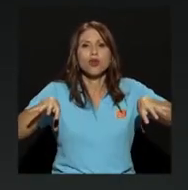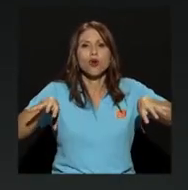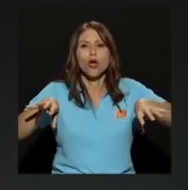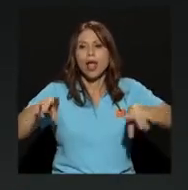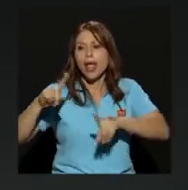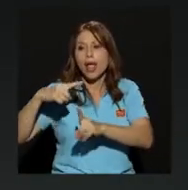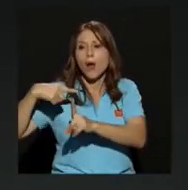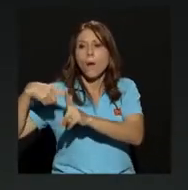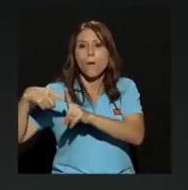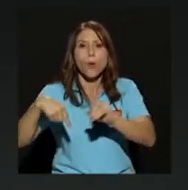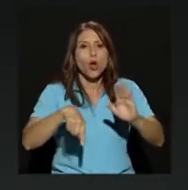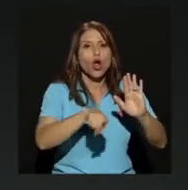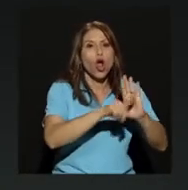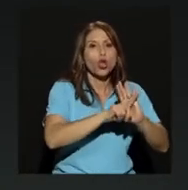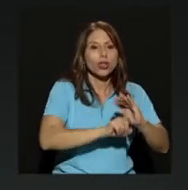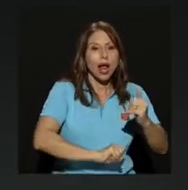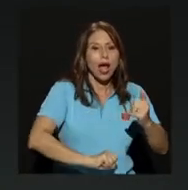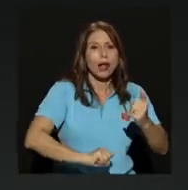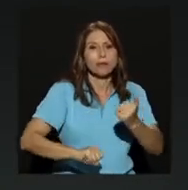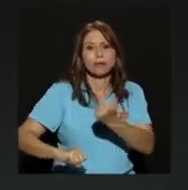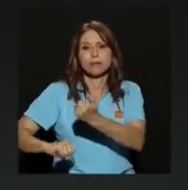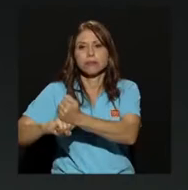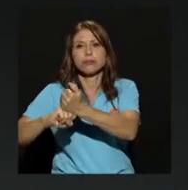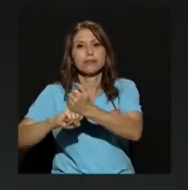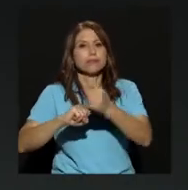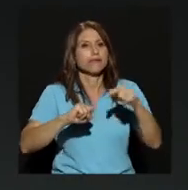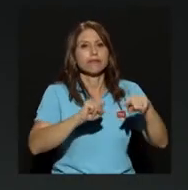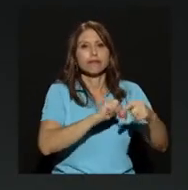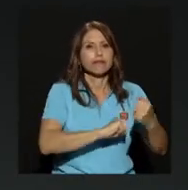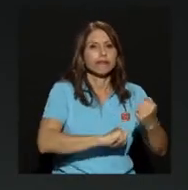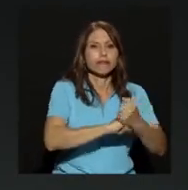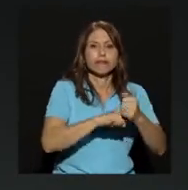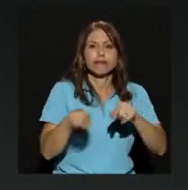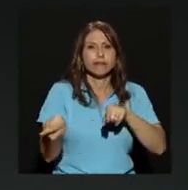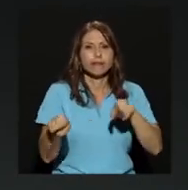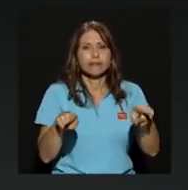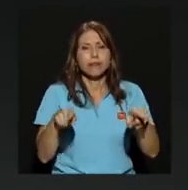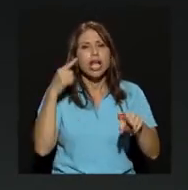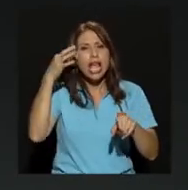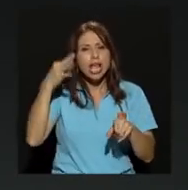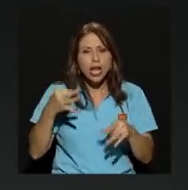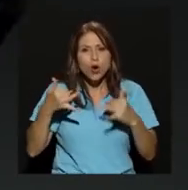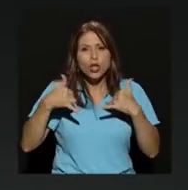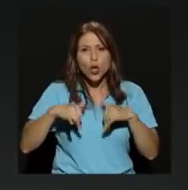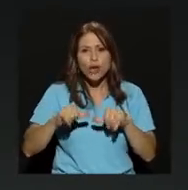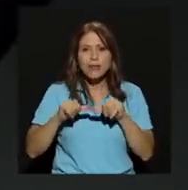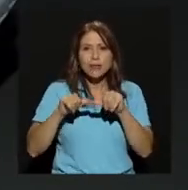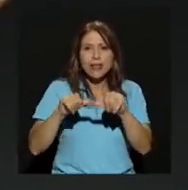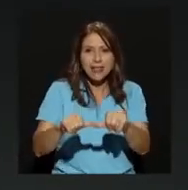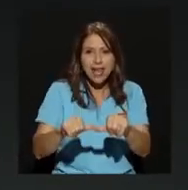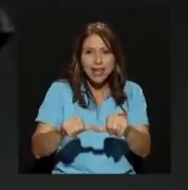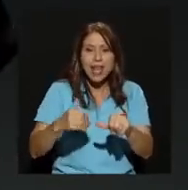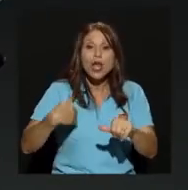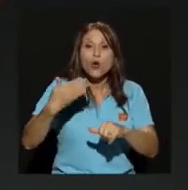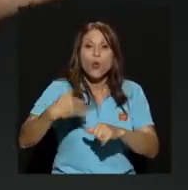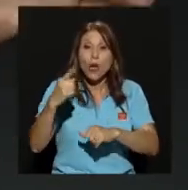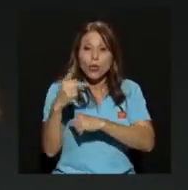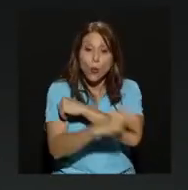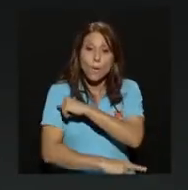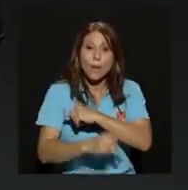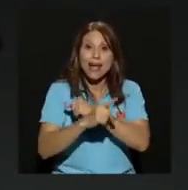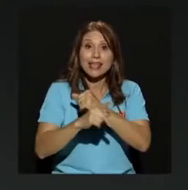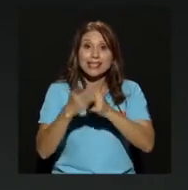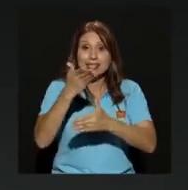de alguna manera se mantiene y cada vez que un país se separa en dos ambientes uno